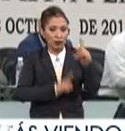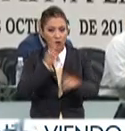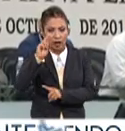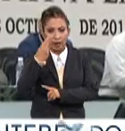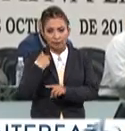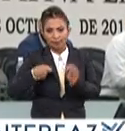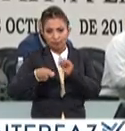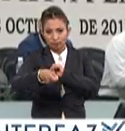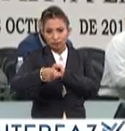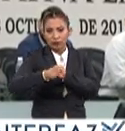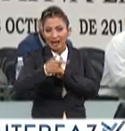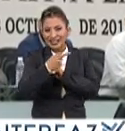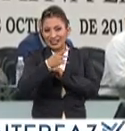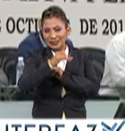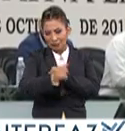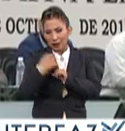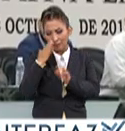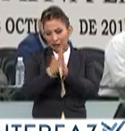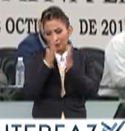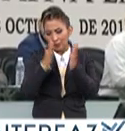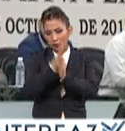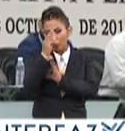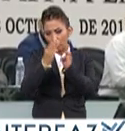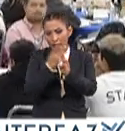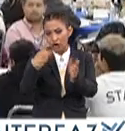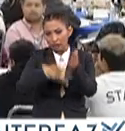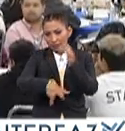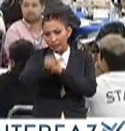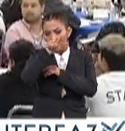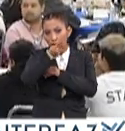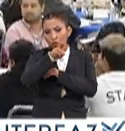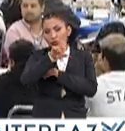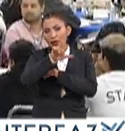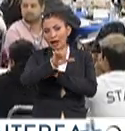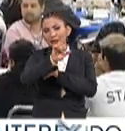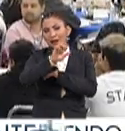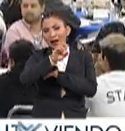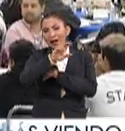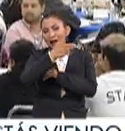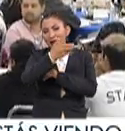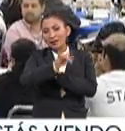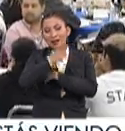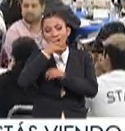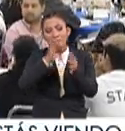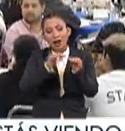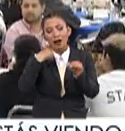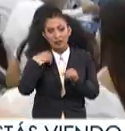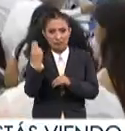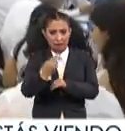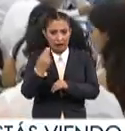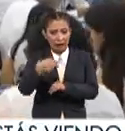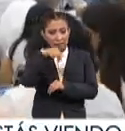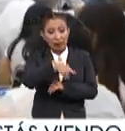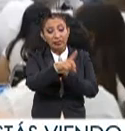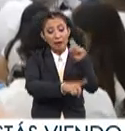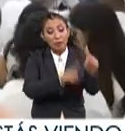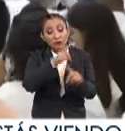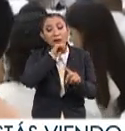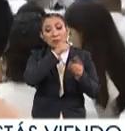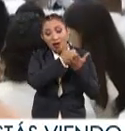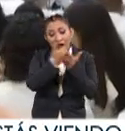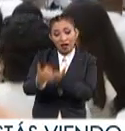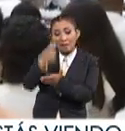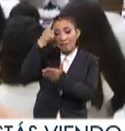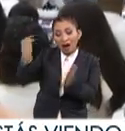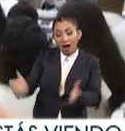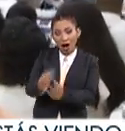y esgrimista que participó en el Mundial de 2017, Úrsula Saraí González, expuso la pertinencia de que sea el deporte una herramienta